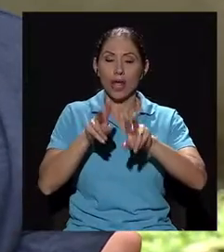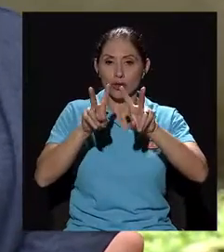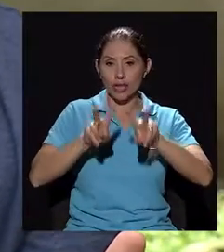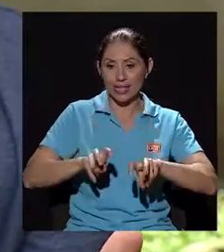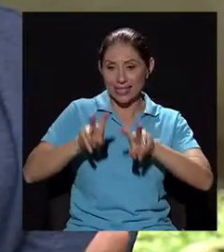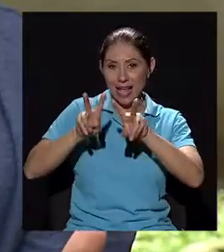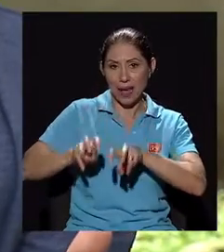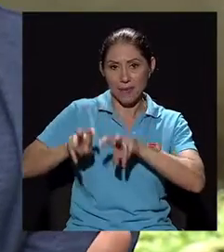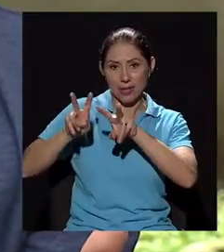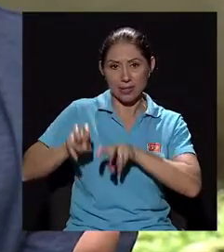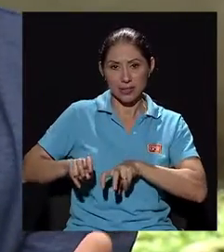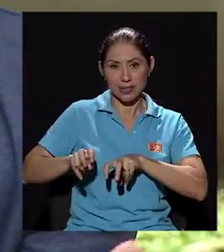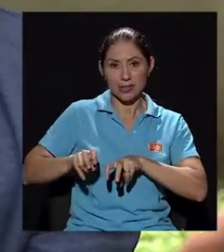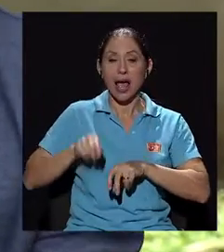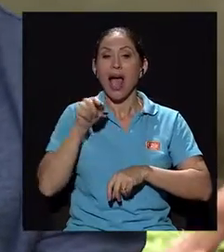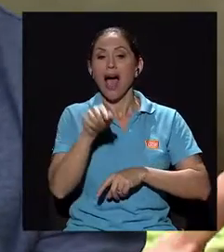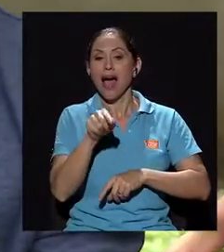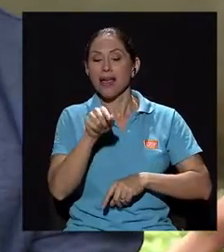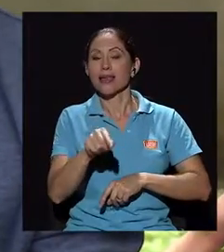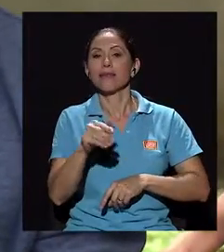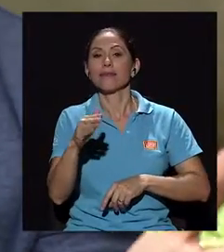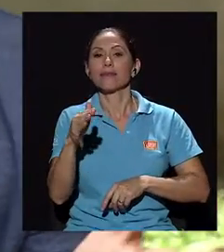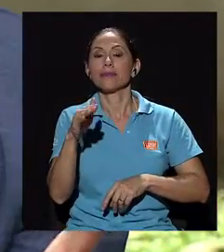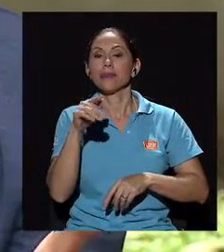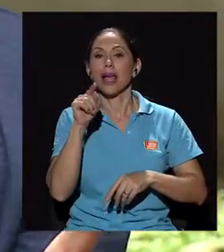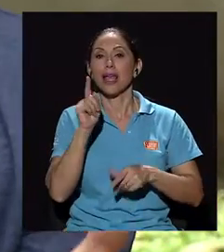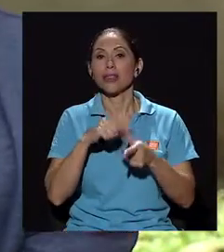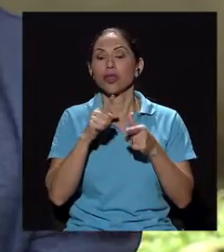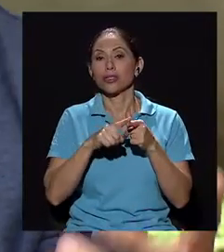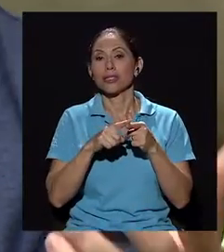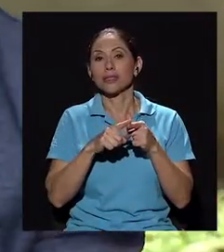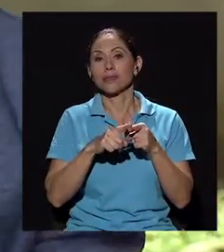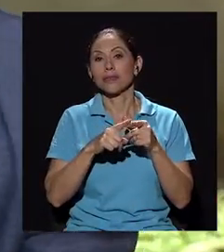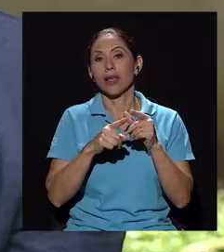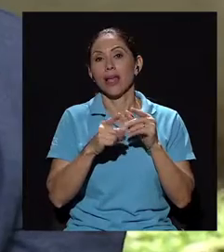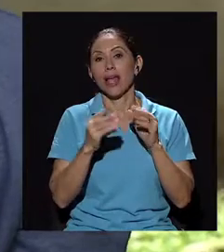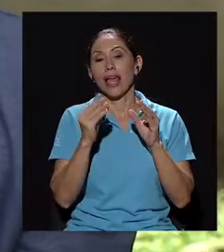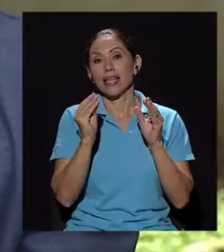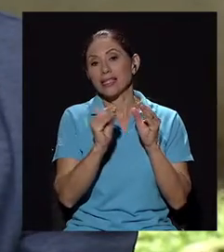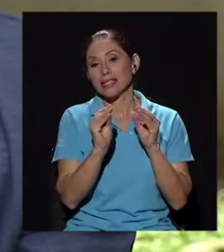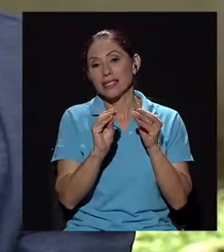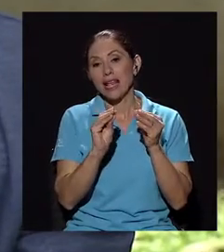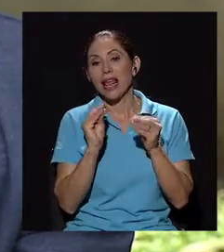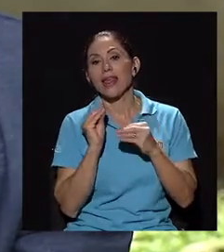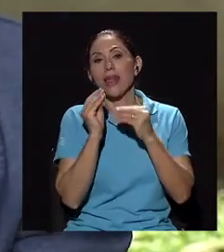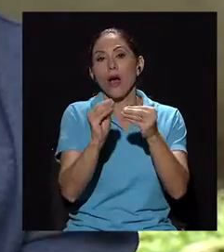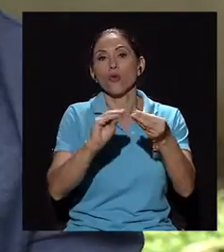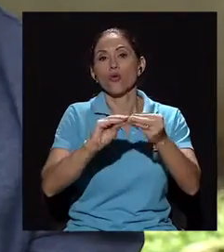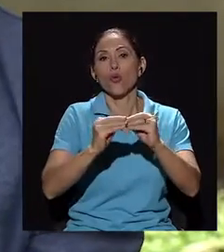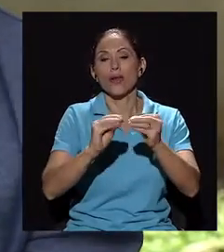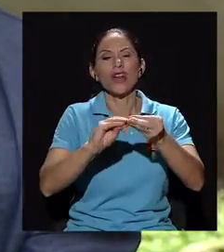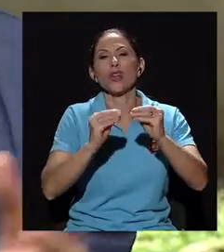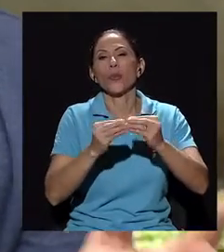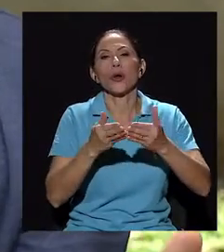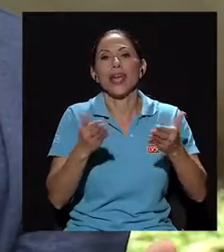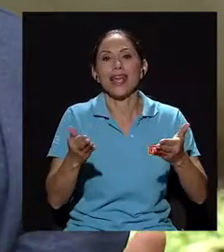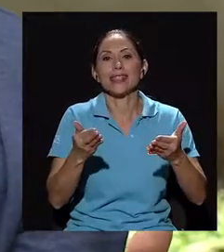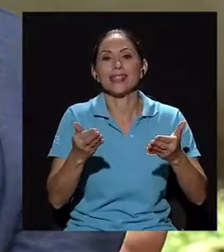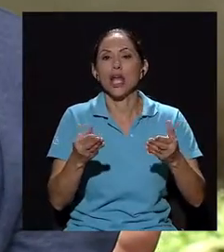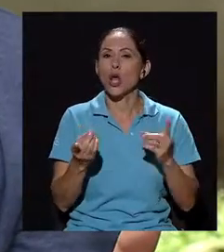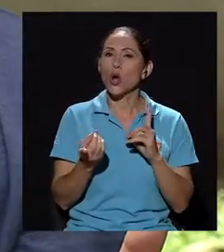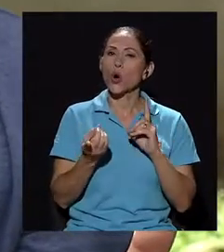se hacen a los pacientes, y ahí se determina un número, que es el grado de necesidad. Entonces, qué sé yo, si existen